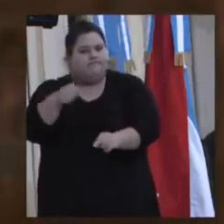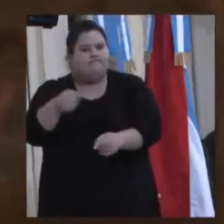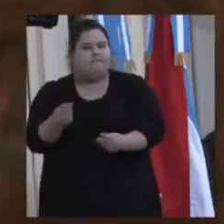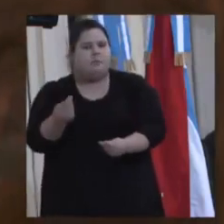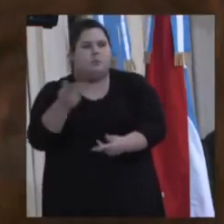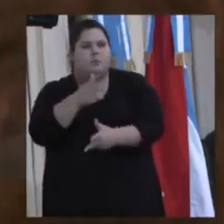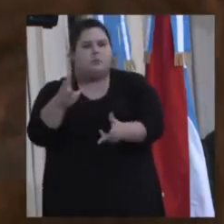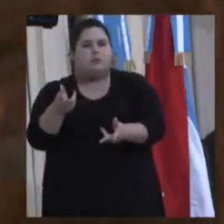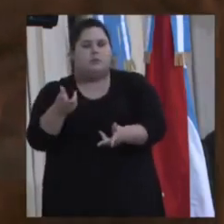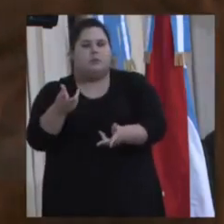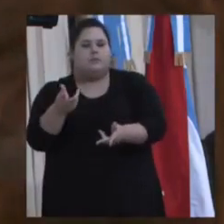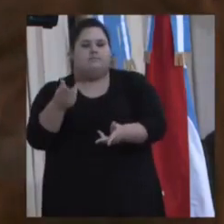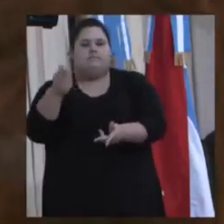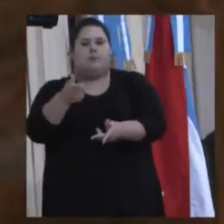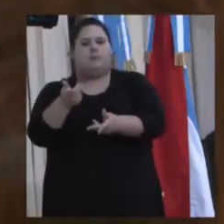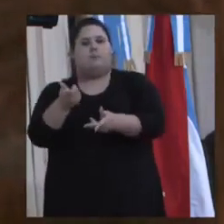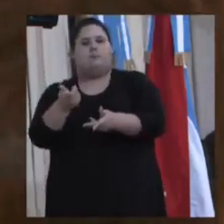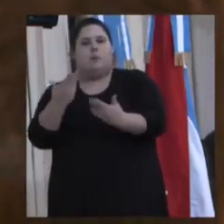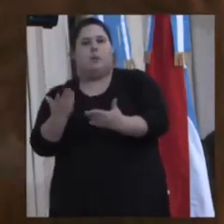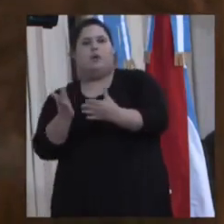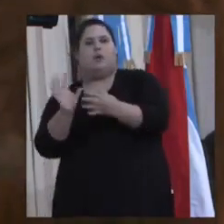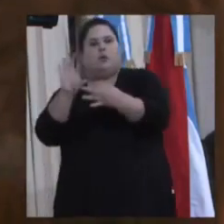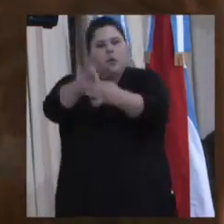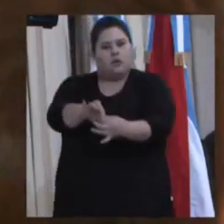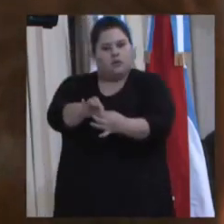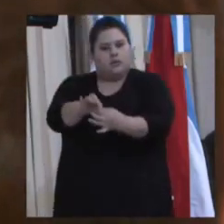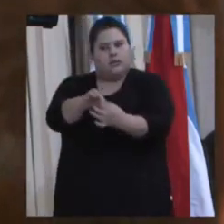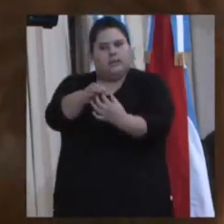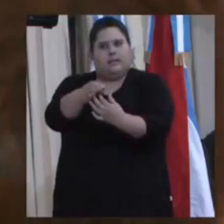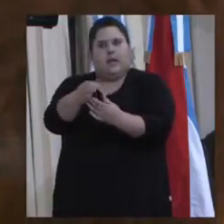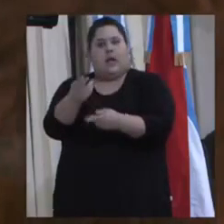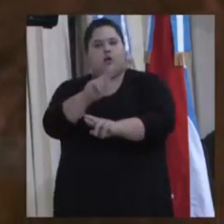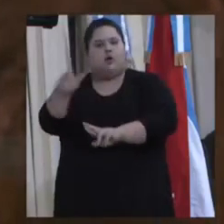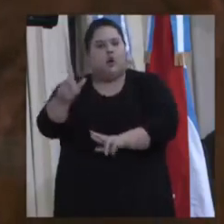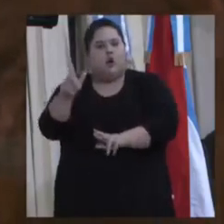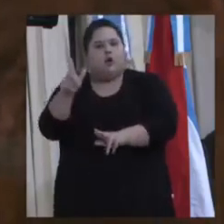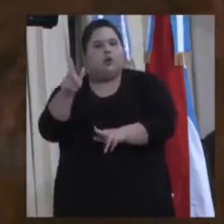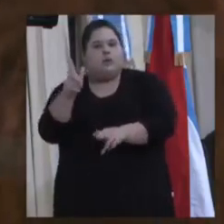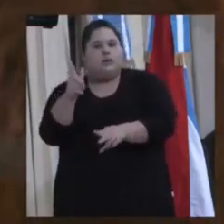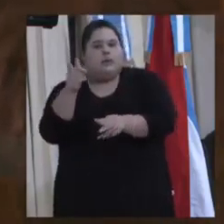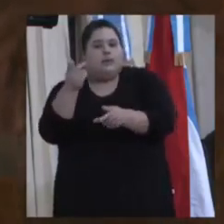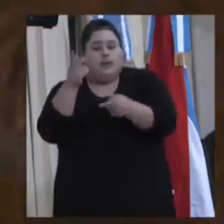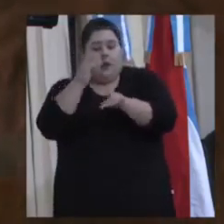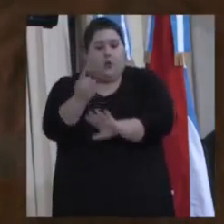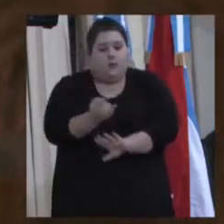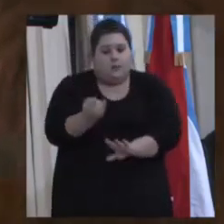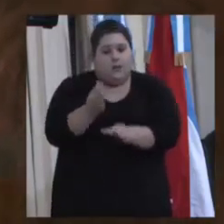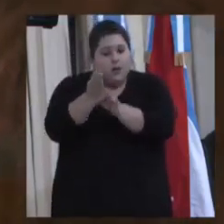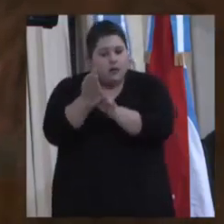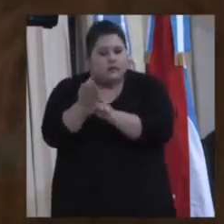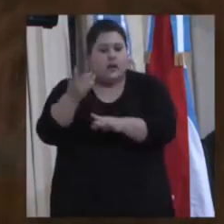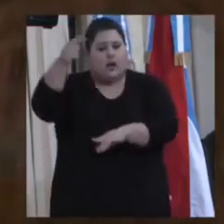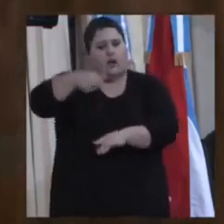decir que está asociado precisamente al papel de la educación superior y de las universidades en el desarrollo de